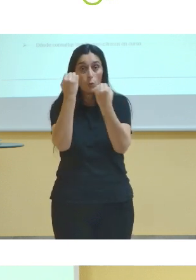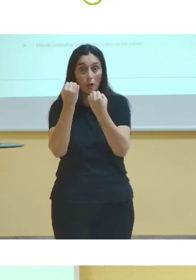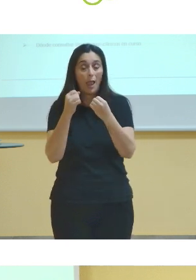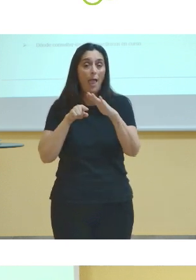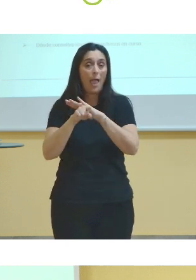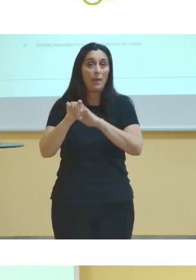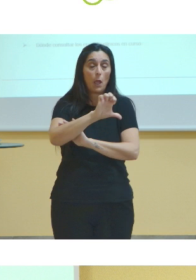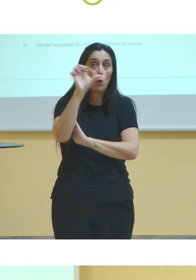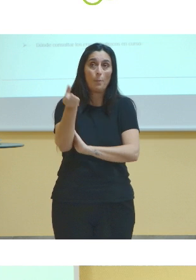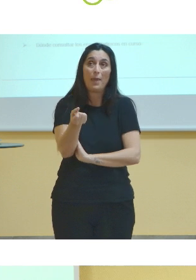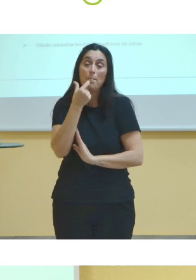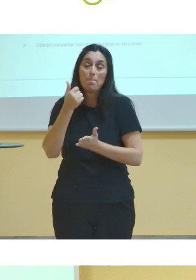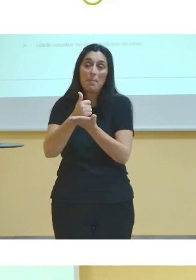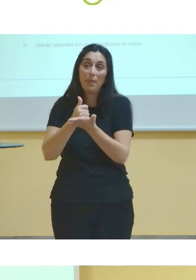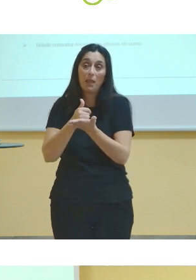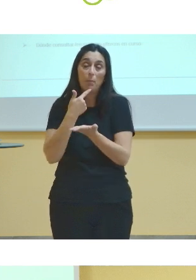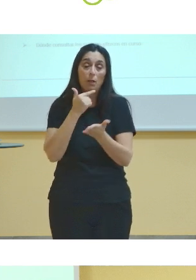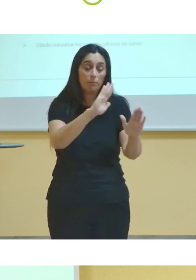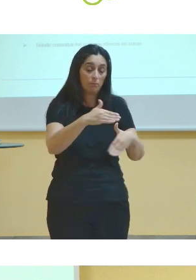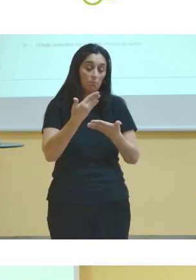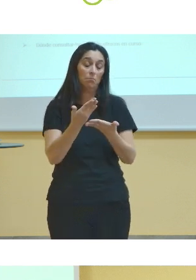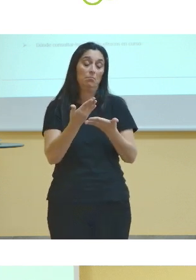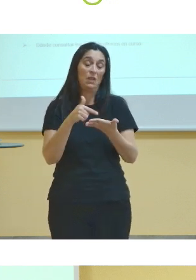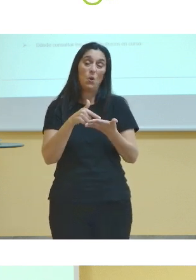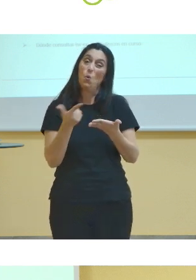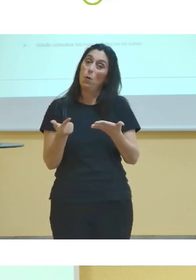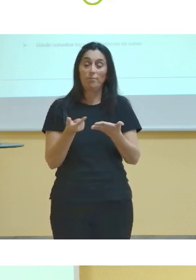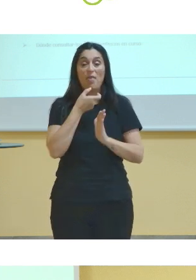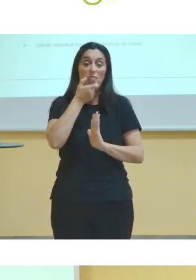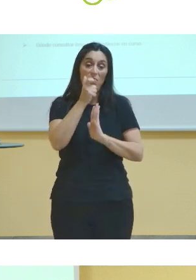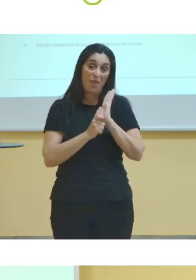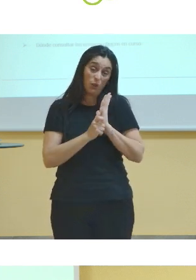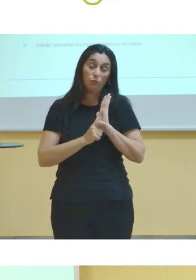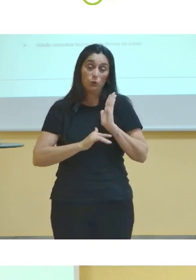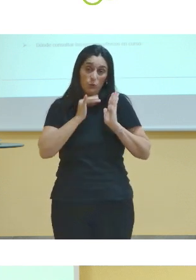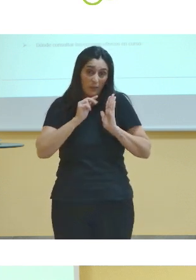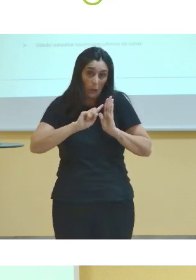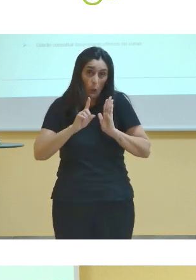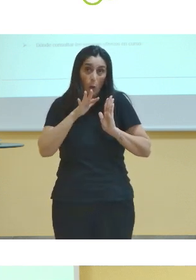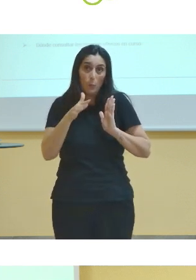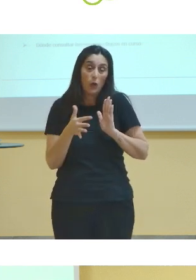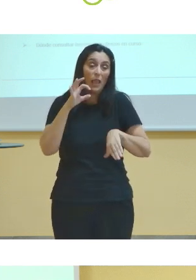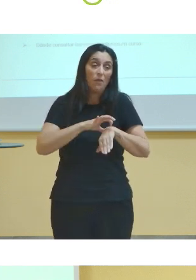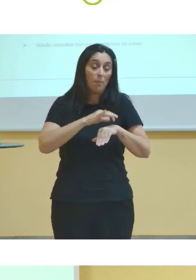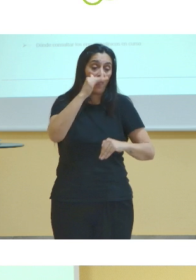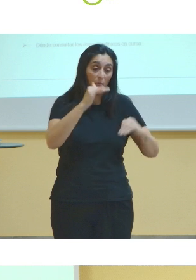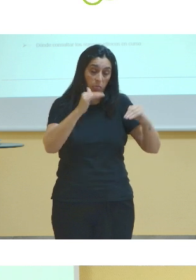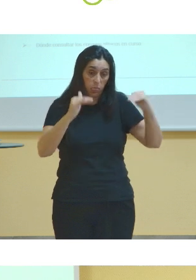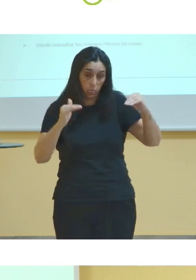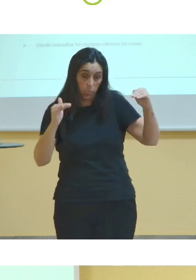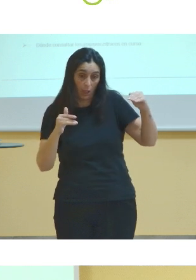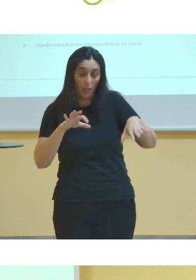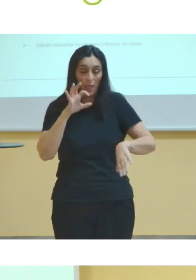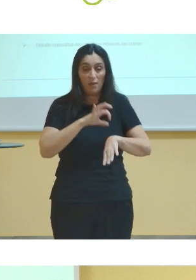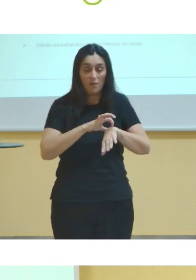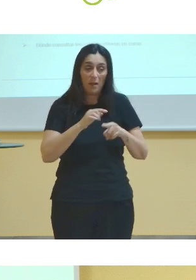Europea del Medicamento, dice, bueno, es que estos datos no son muy contundentes, porque además los pacientes son muy heterogéneos. Nuestras enfermedades, pues entre un